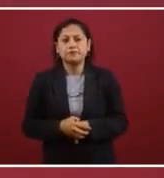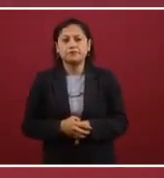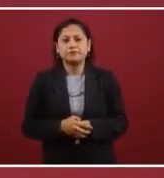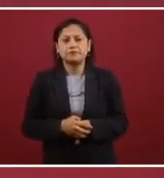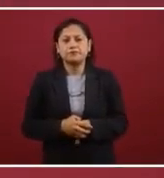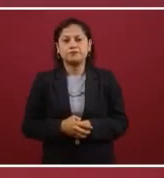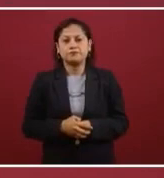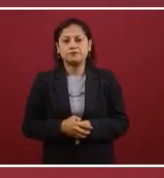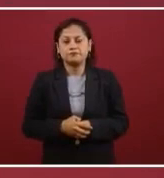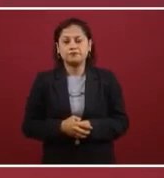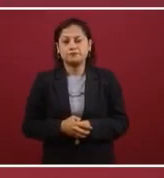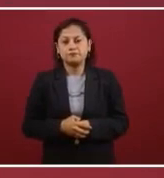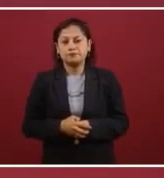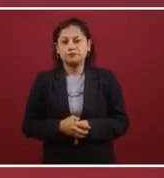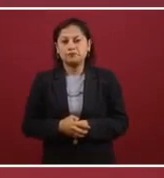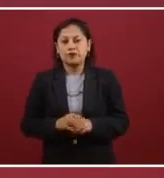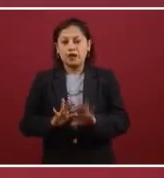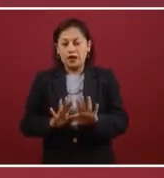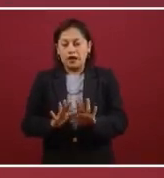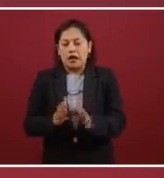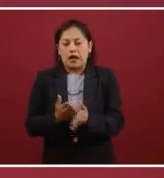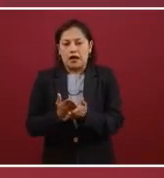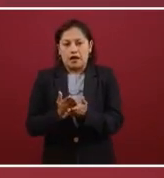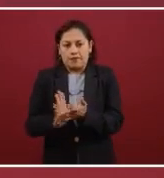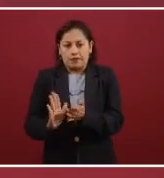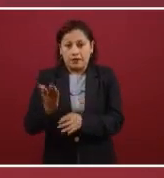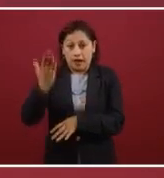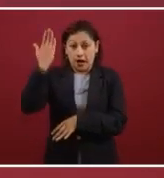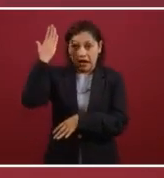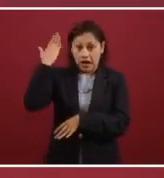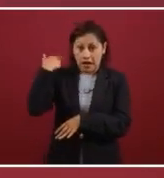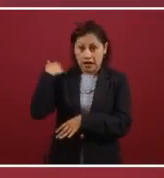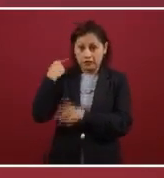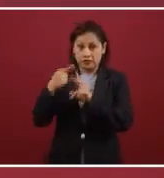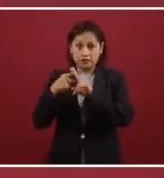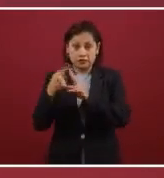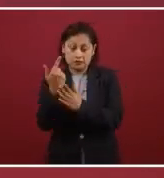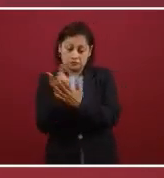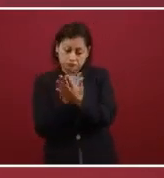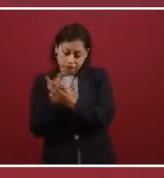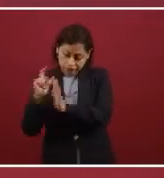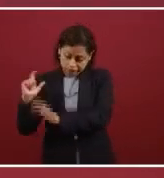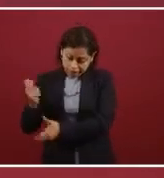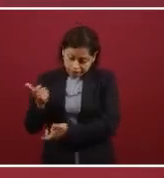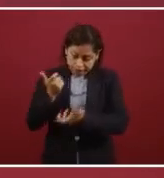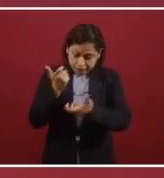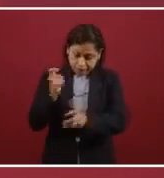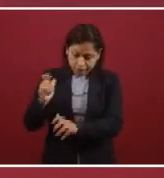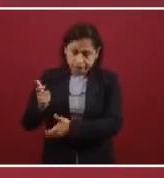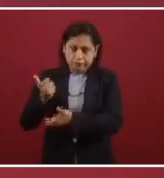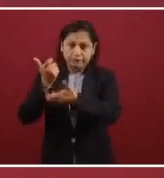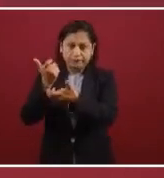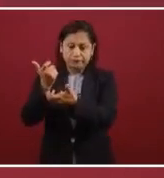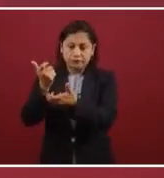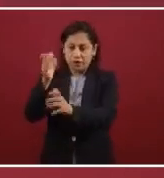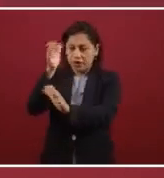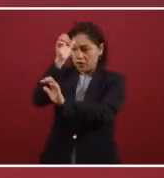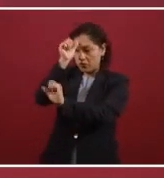se comprometía el presupuesto de los estados, eran acuerdos con Hacienda,